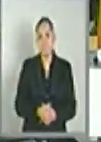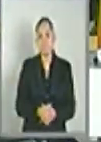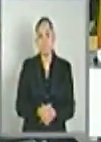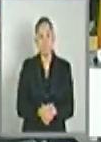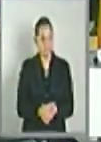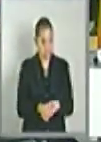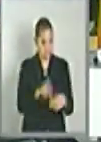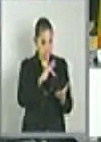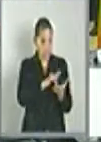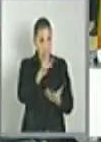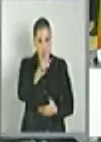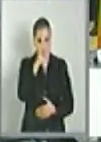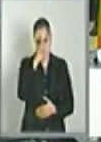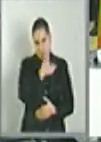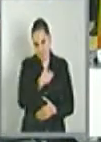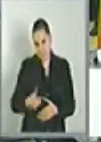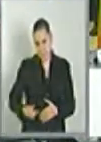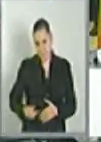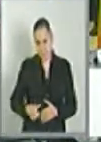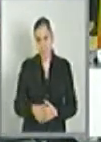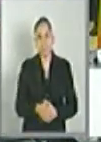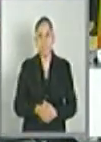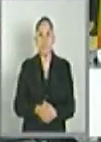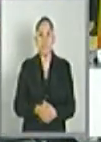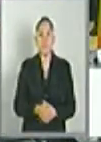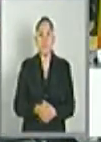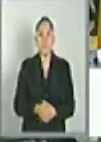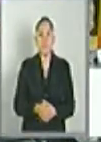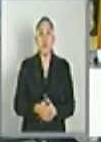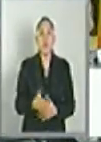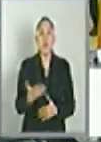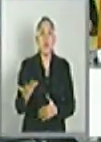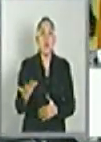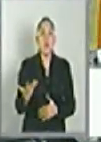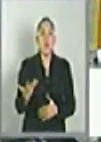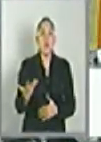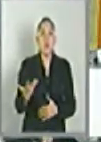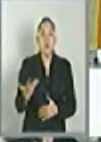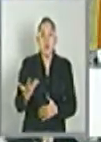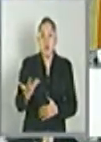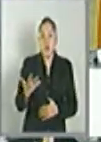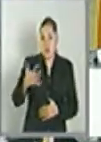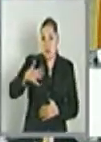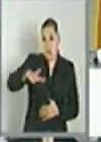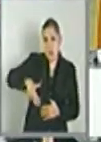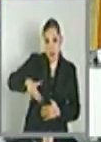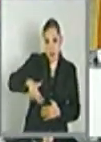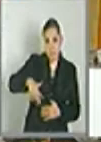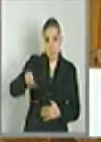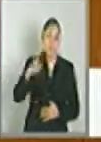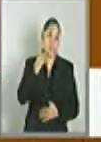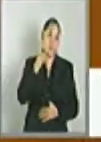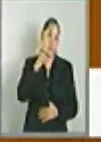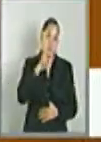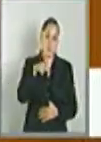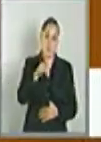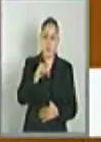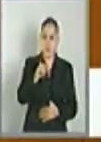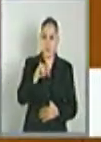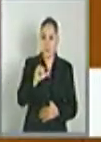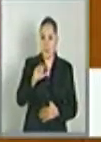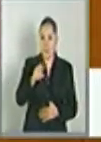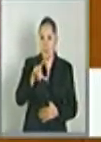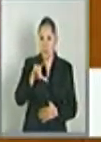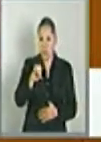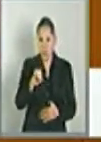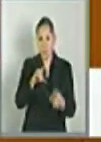Muchas gracias, señor presidente. Es cierto lo que aquí han señalado la diputada Katia Bolio y el diputado